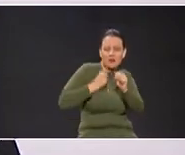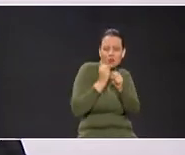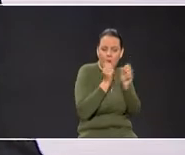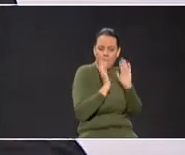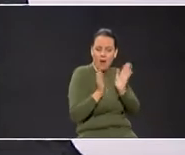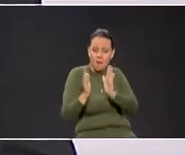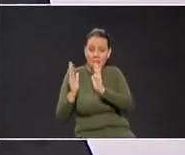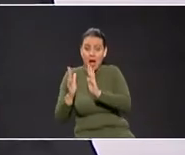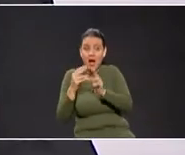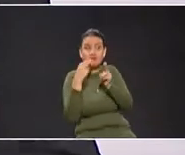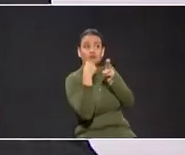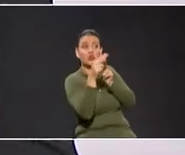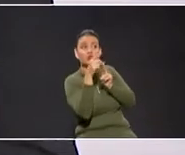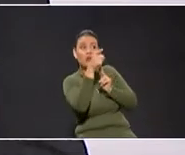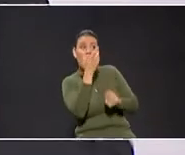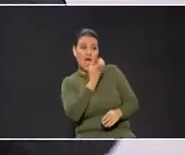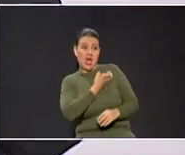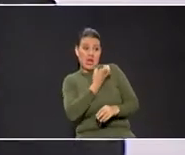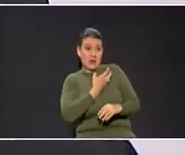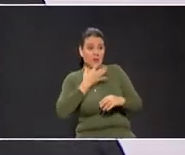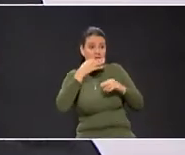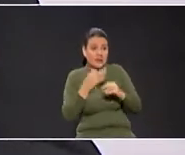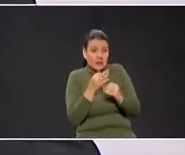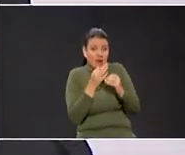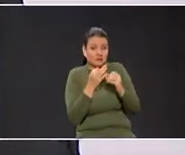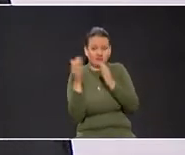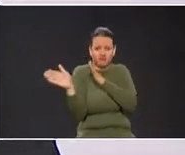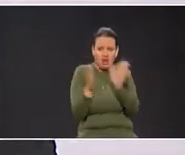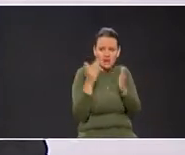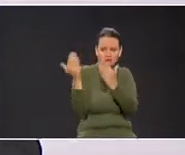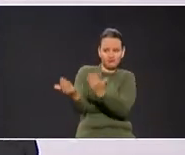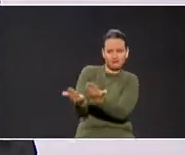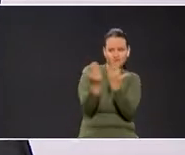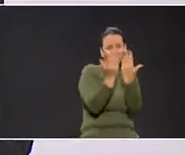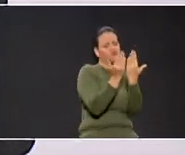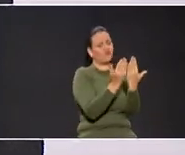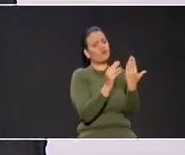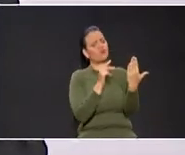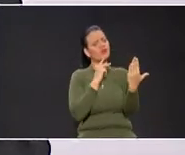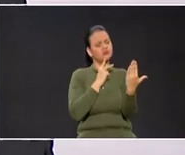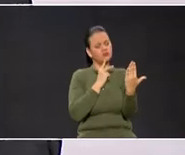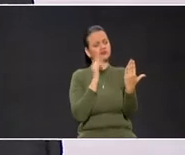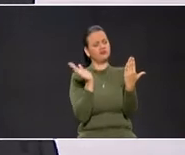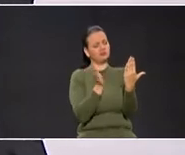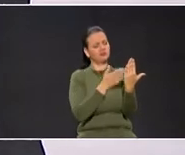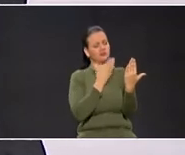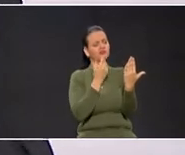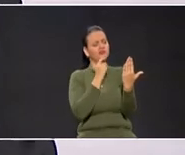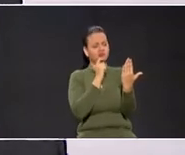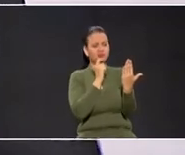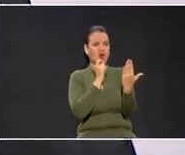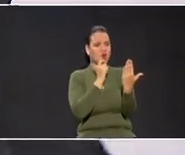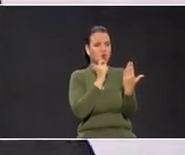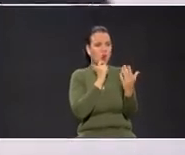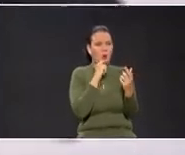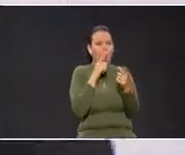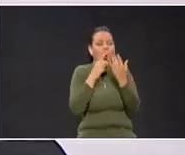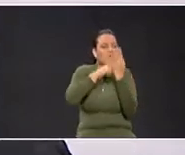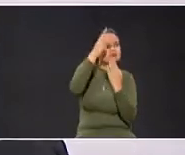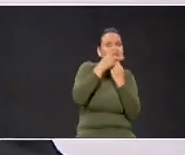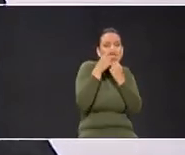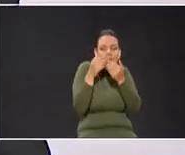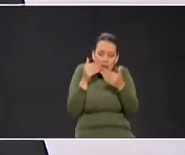la próxima alcaldía no le toca la revisión profunda del plan sólo puede revisar los proyectos de corto y mediano plazo en ese sentido no es una gran